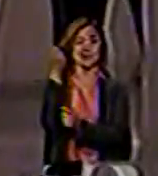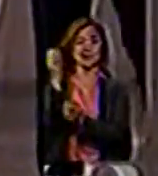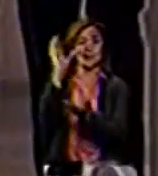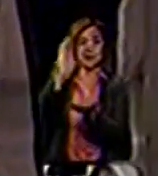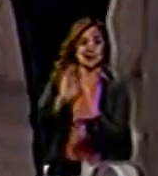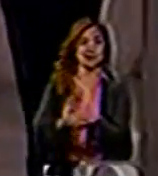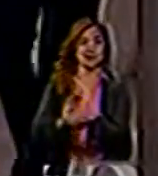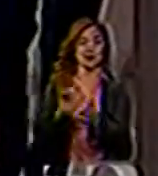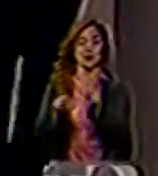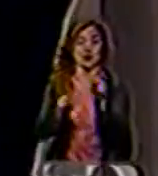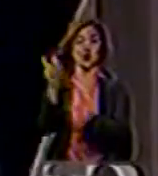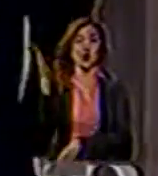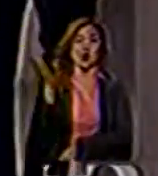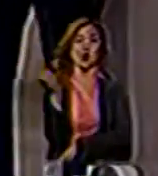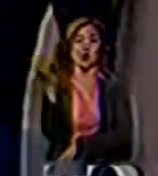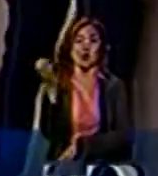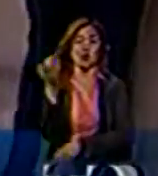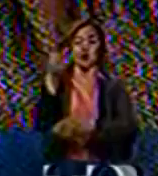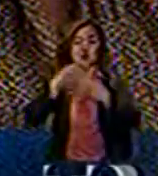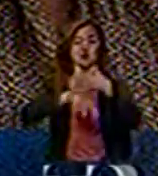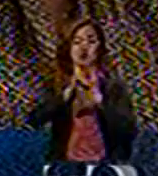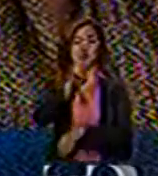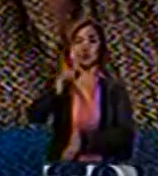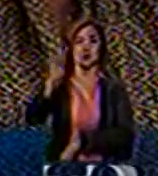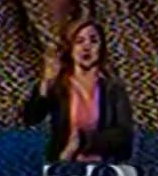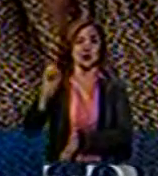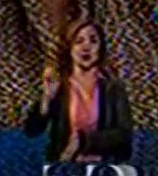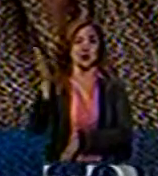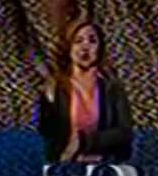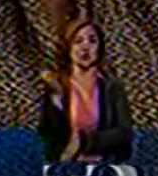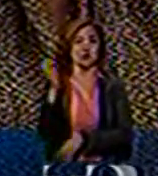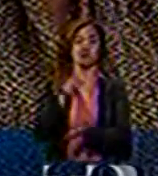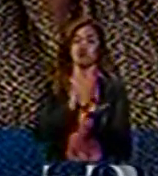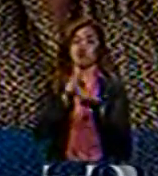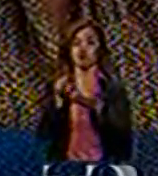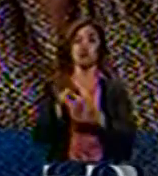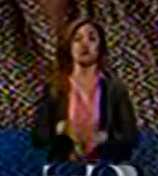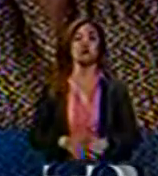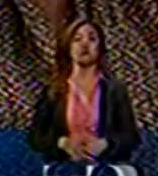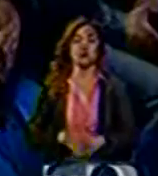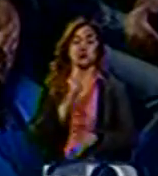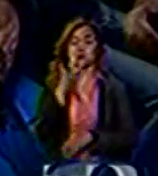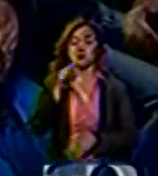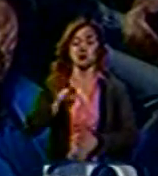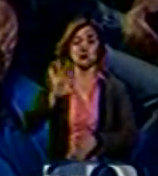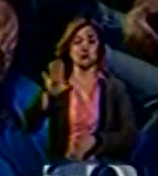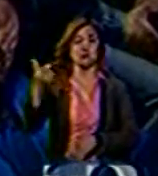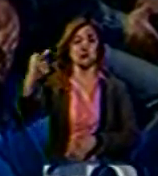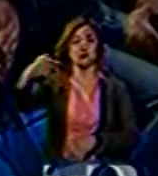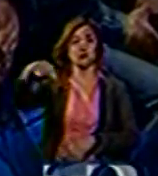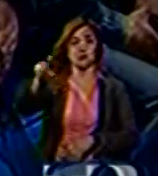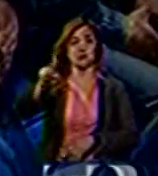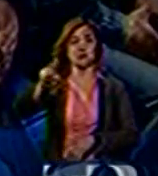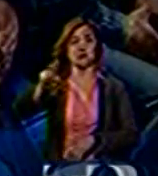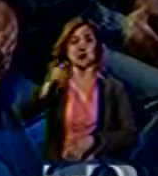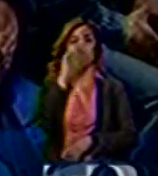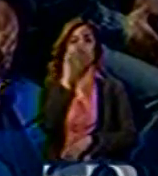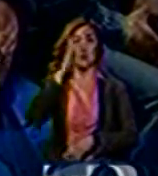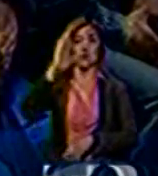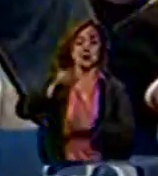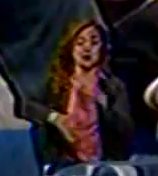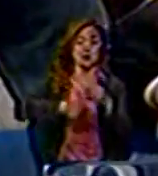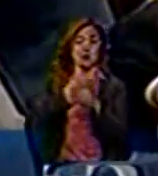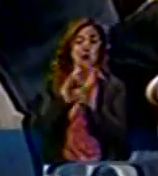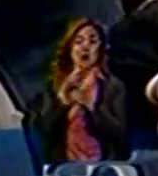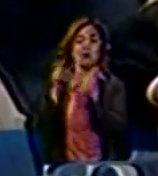para los jubilados. En total, 270, como había anunciado que harían con los 13,5 millones de dólares que prometió